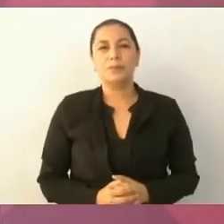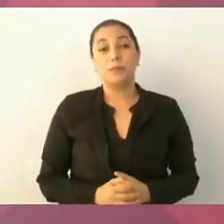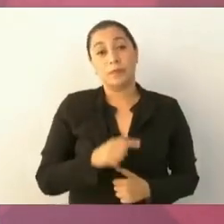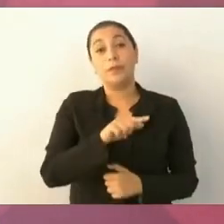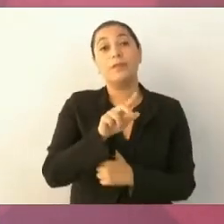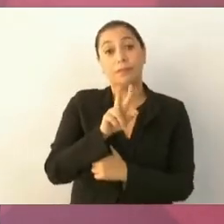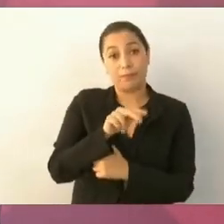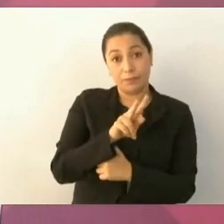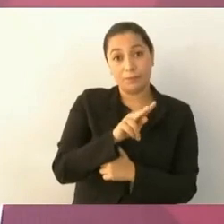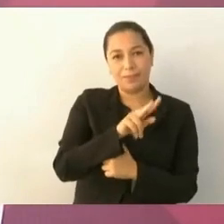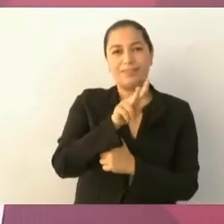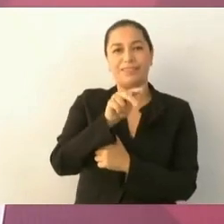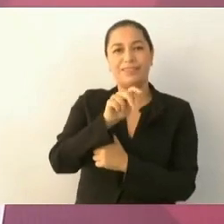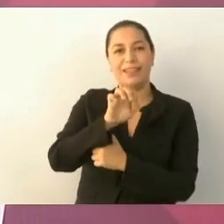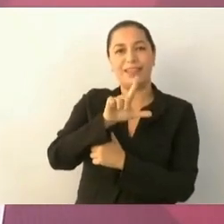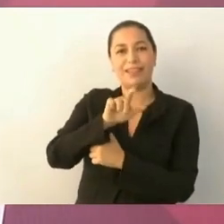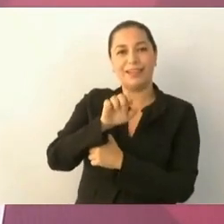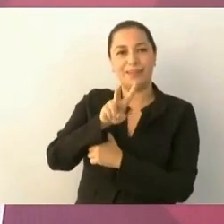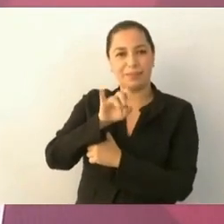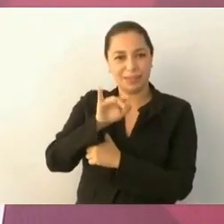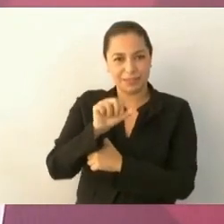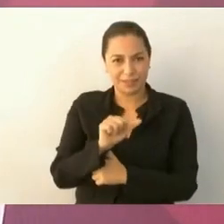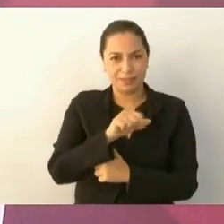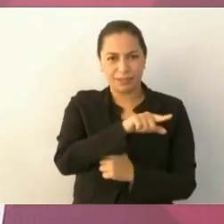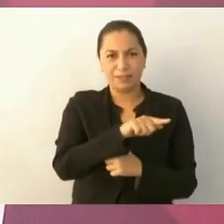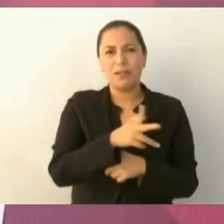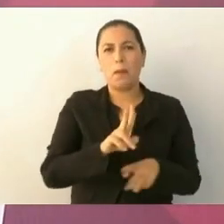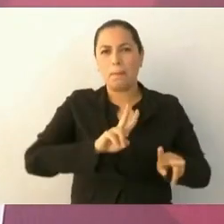Televisa y pagó impuestos.